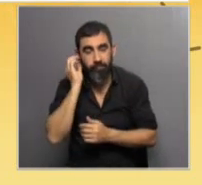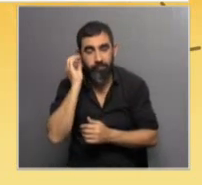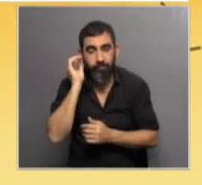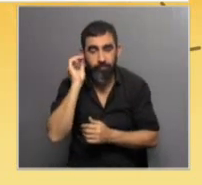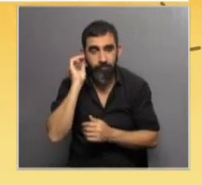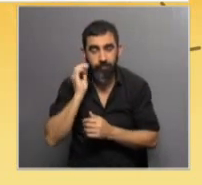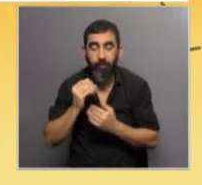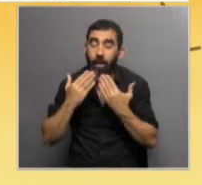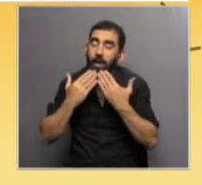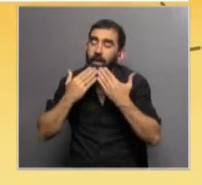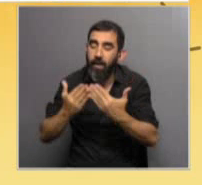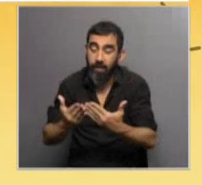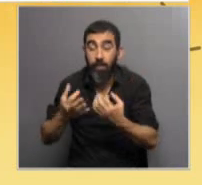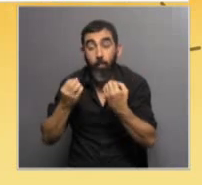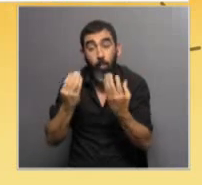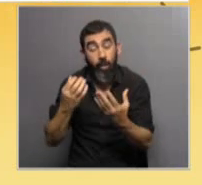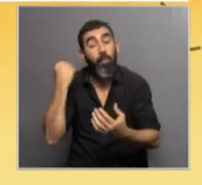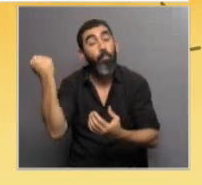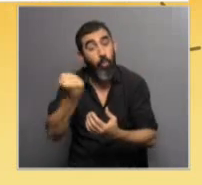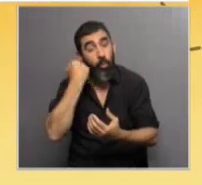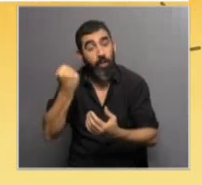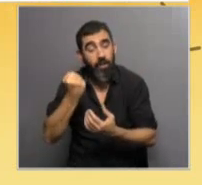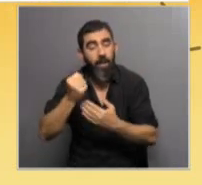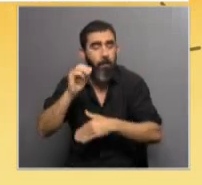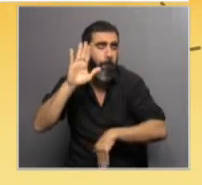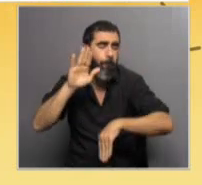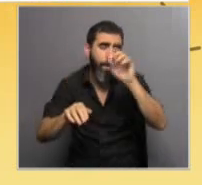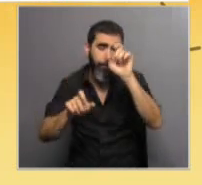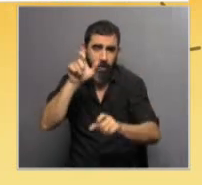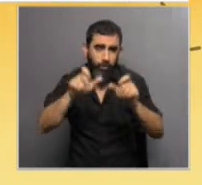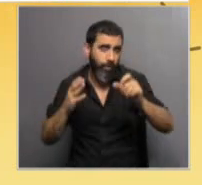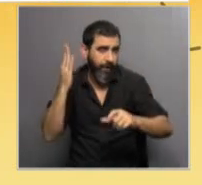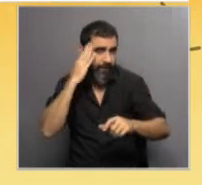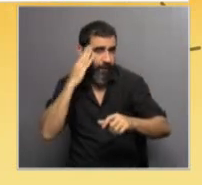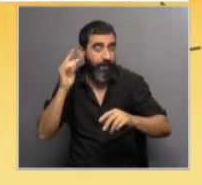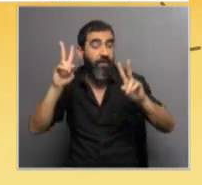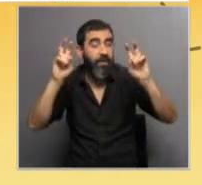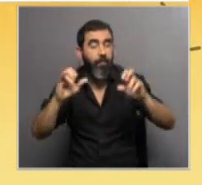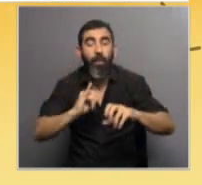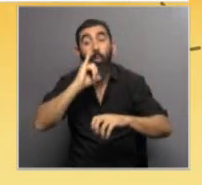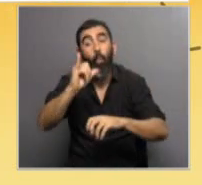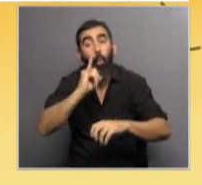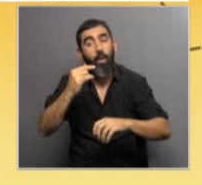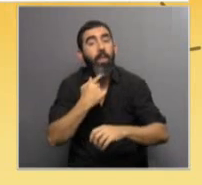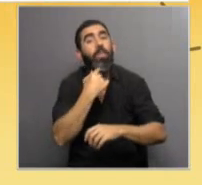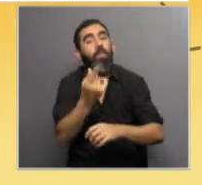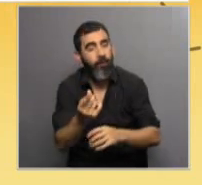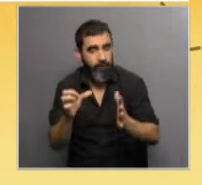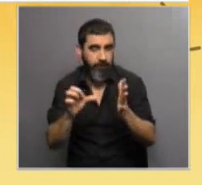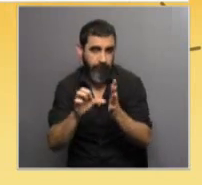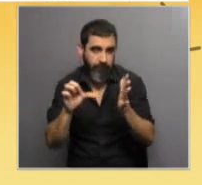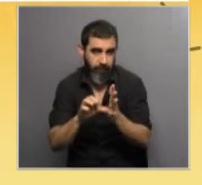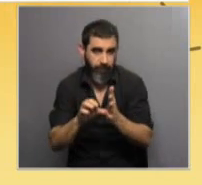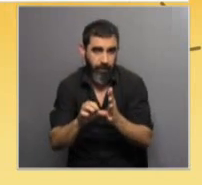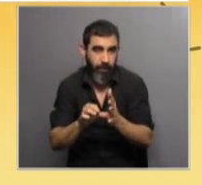muchas gracias porque es muy importante llegar a la mayor cantidad de gente posible para contarles lo frágil que es este ecosistema y que